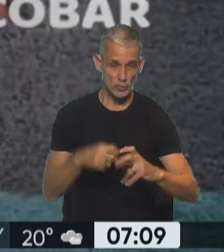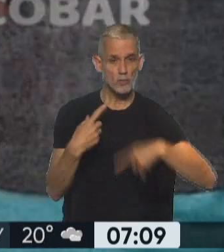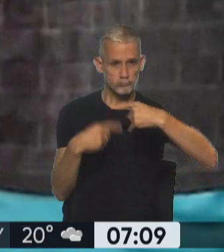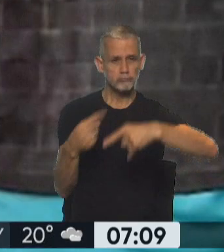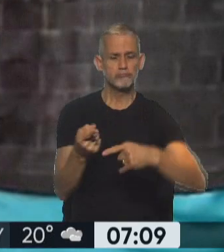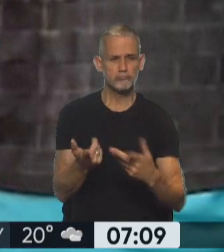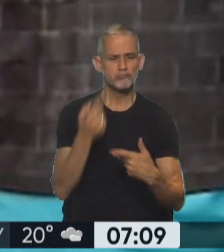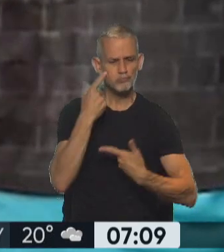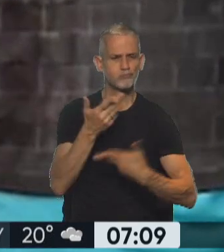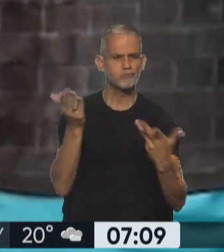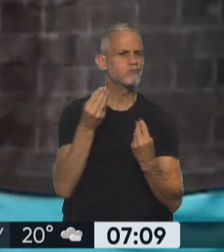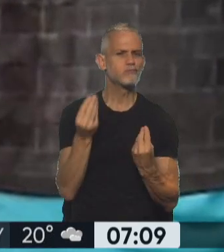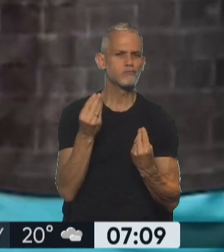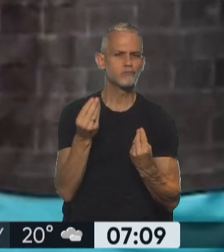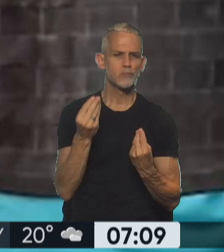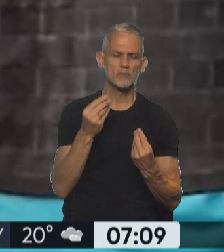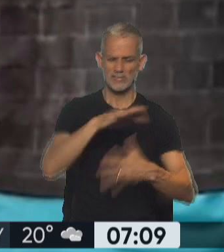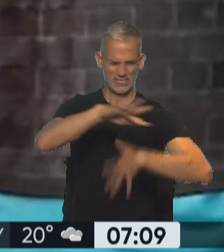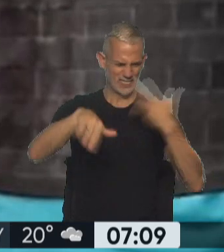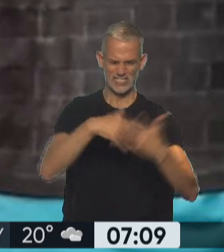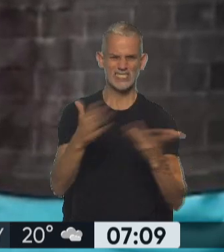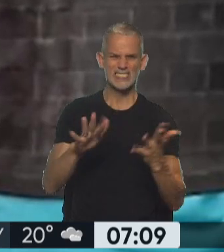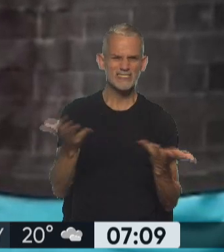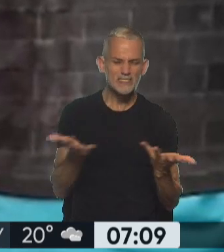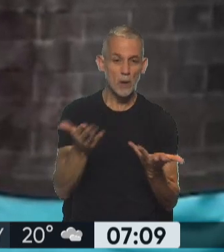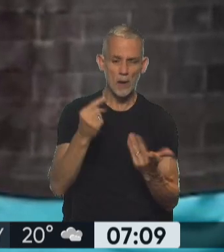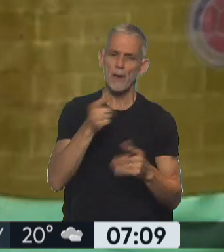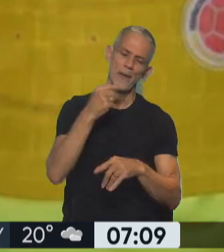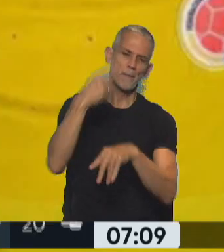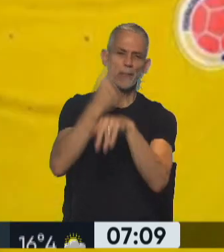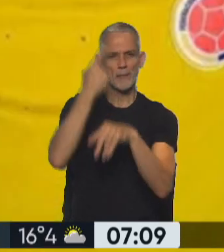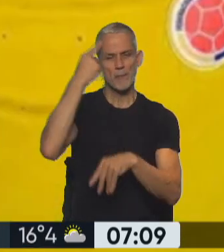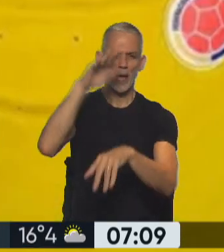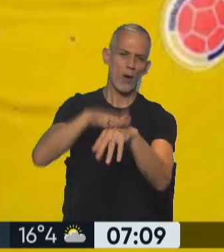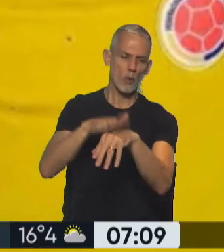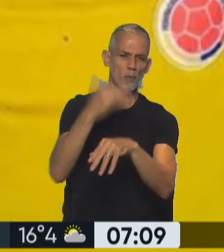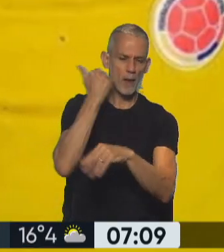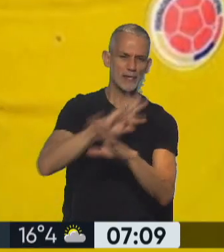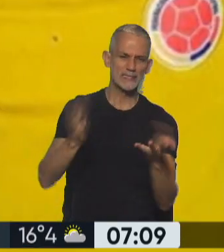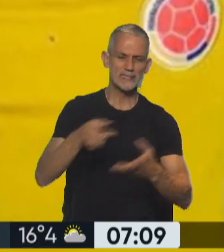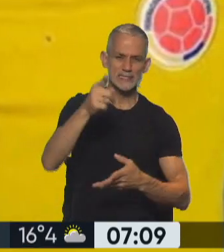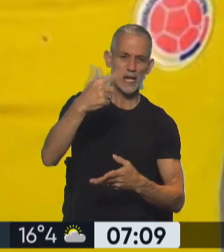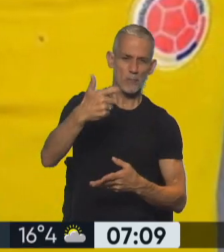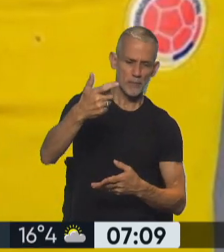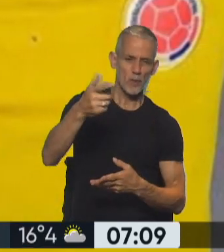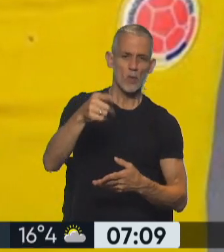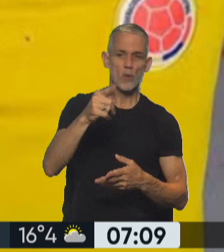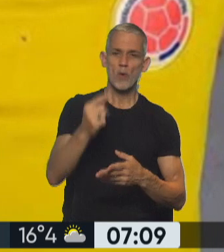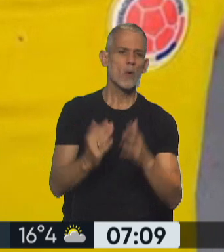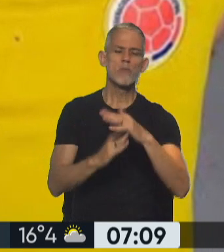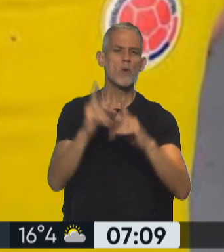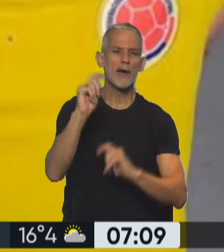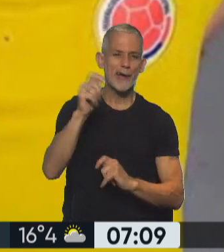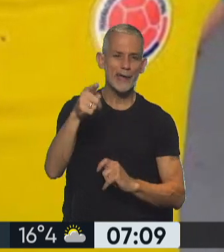dada a conocer se manejó con bastante desprolijidad porque se ha dado como causante de la muerte como principal